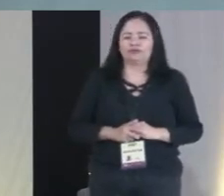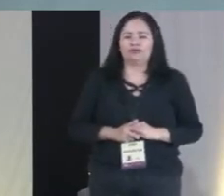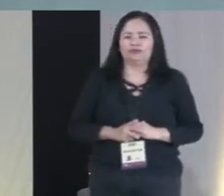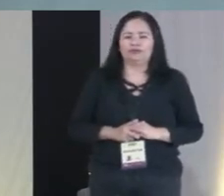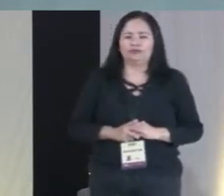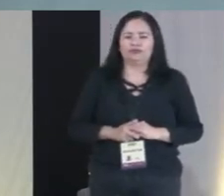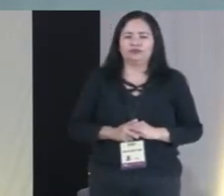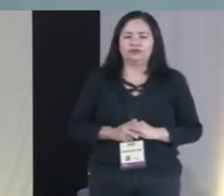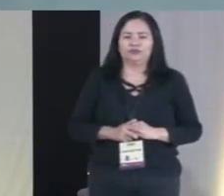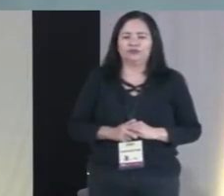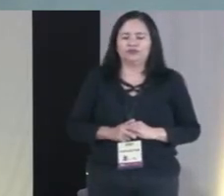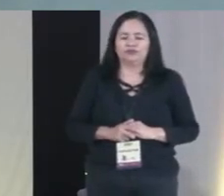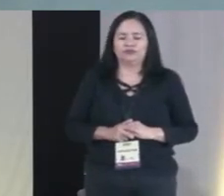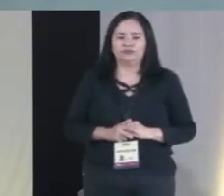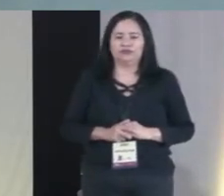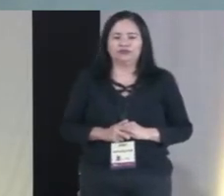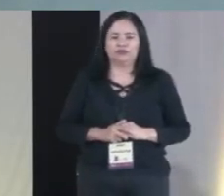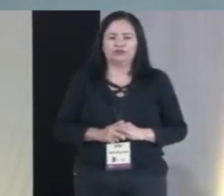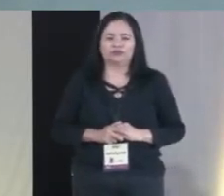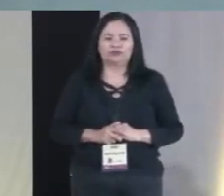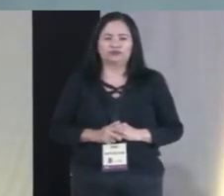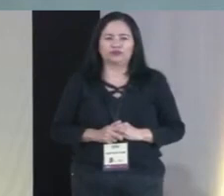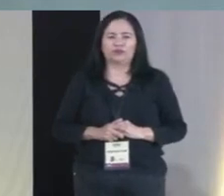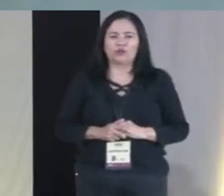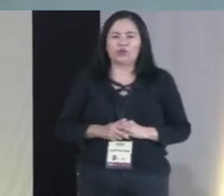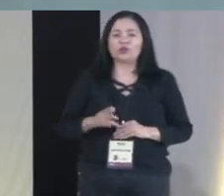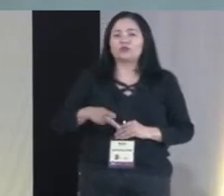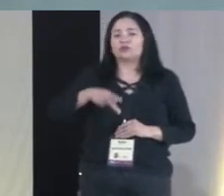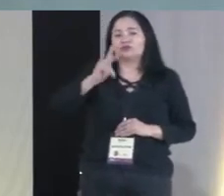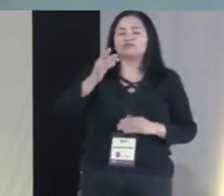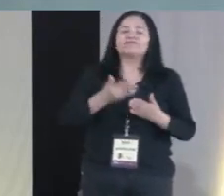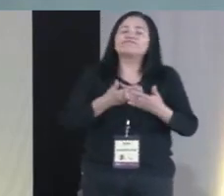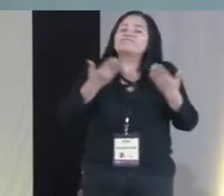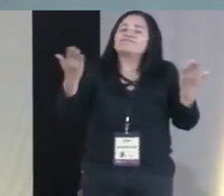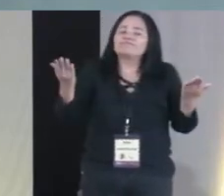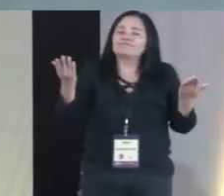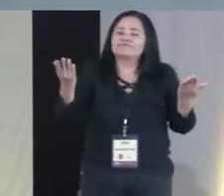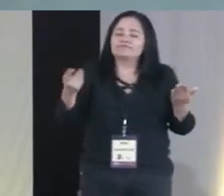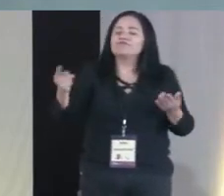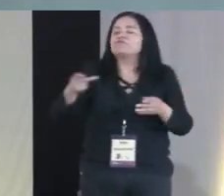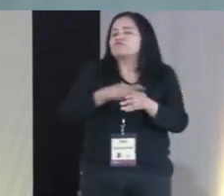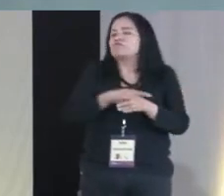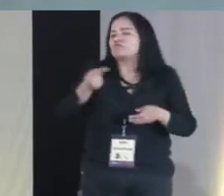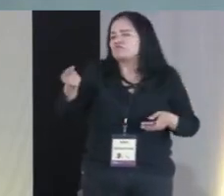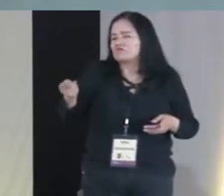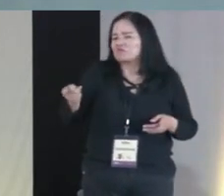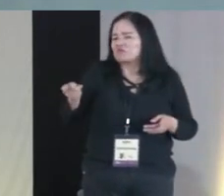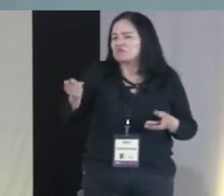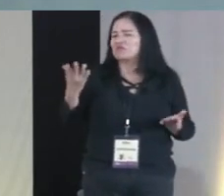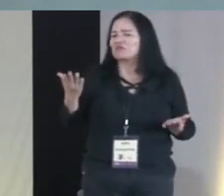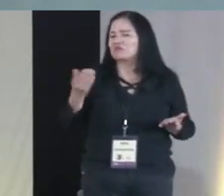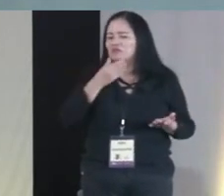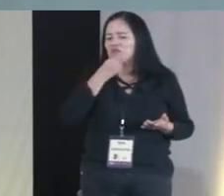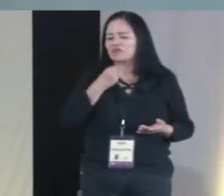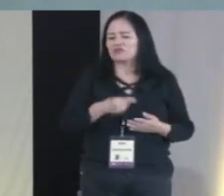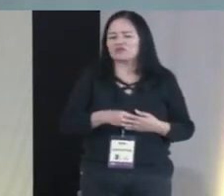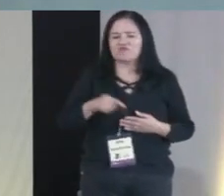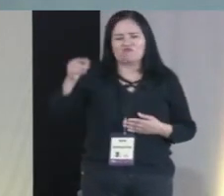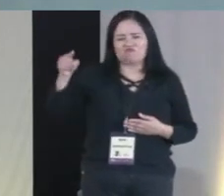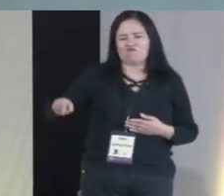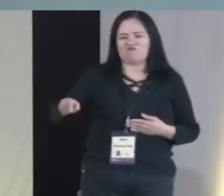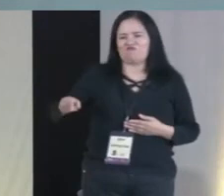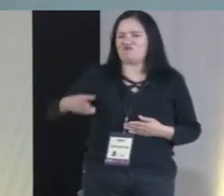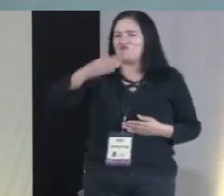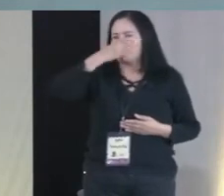Entonces, pues me parece que finalmente lo que nos queda de esta figura es que era un